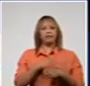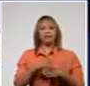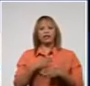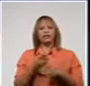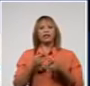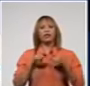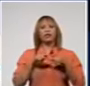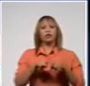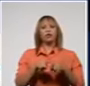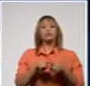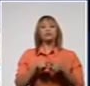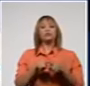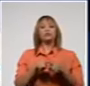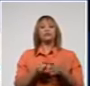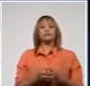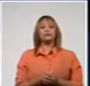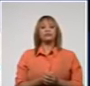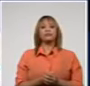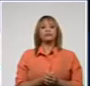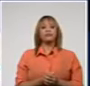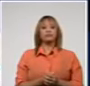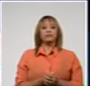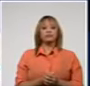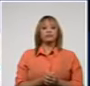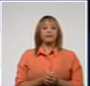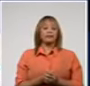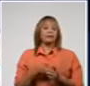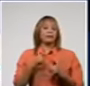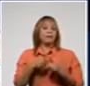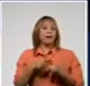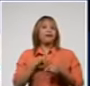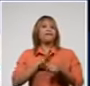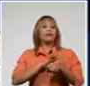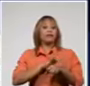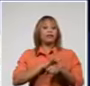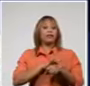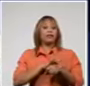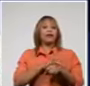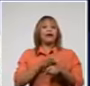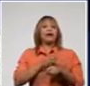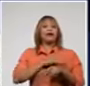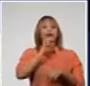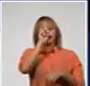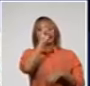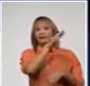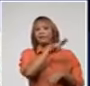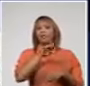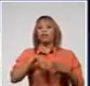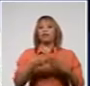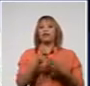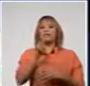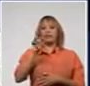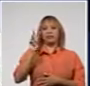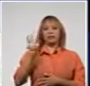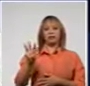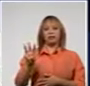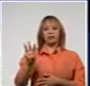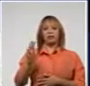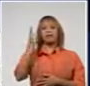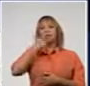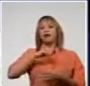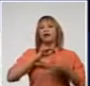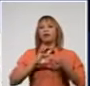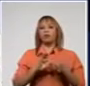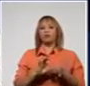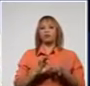acompañadas, muchos más, que estaba ingresado desde el día 23 de agosto,